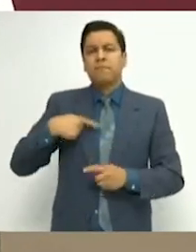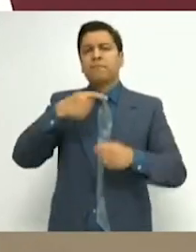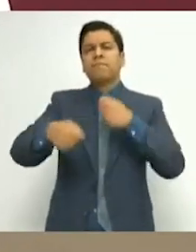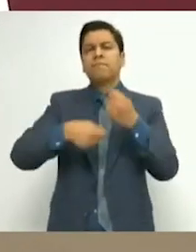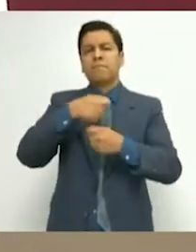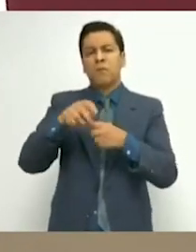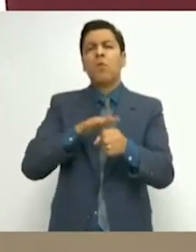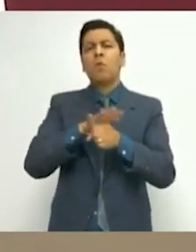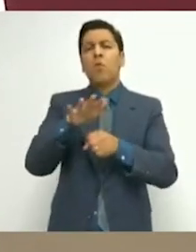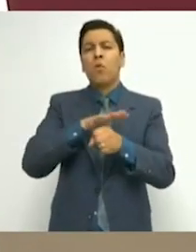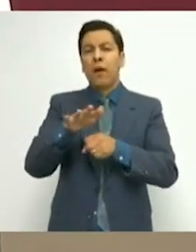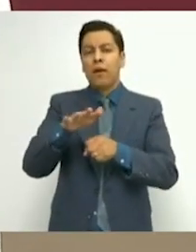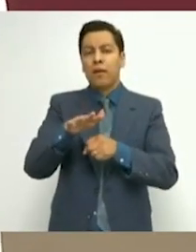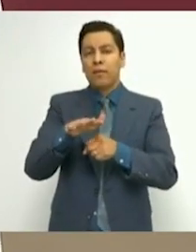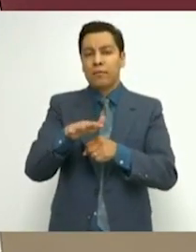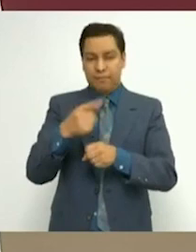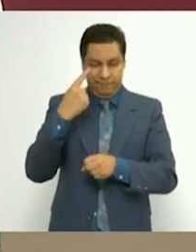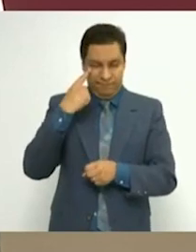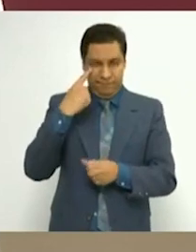tiendas.